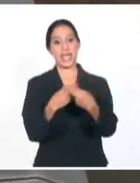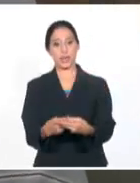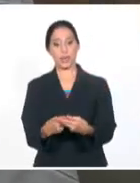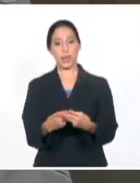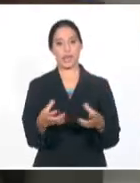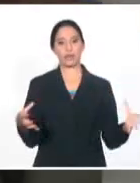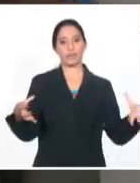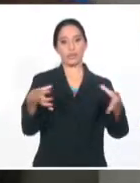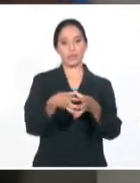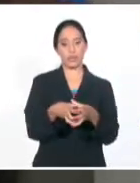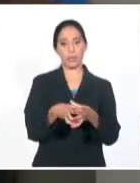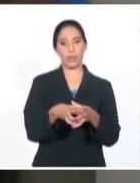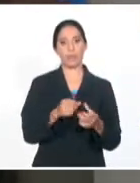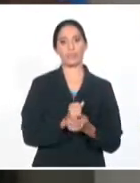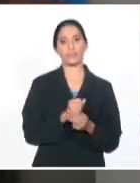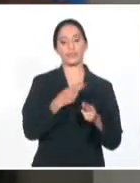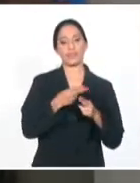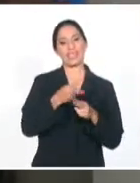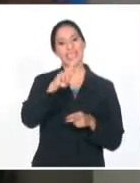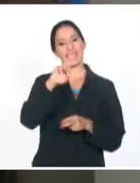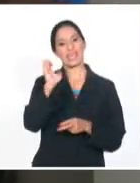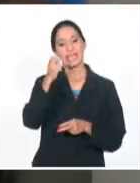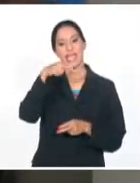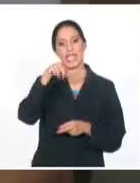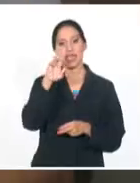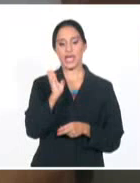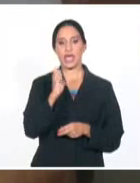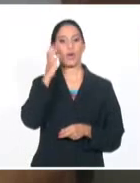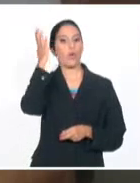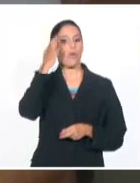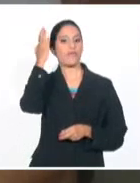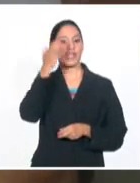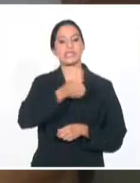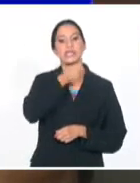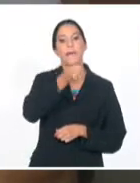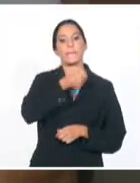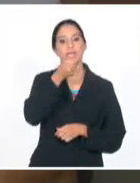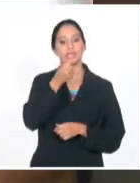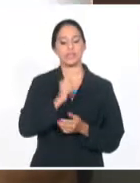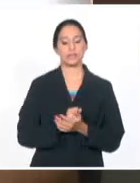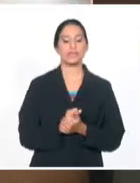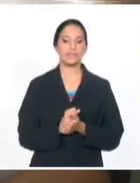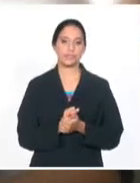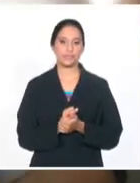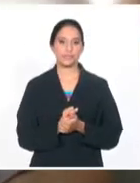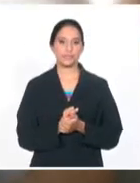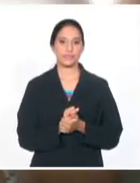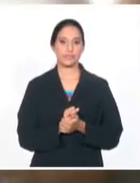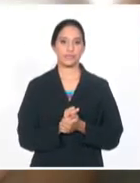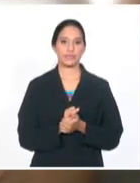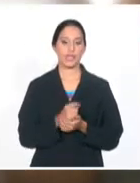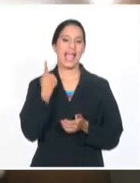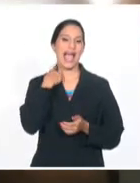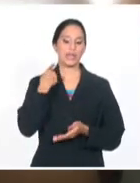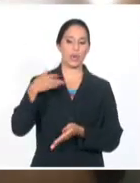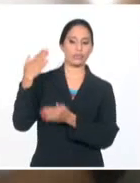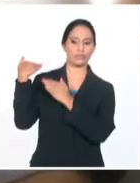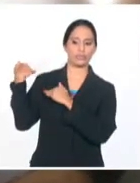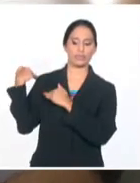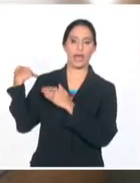Chehueret, ofreció detalles organizativos en conferencia de prensa. En los últimos años hemos ido haciendo